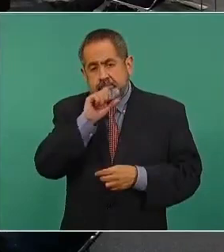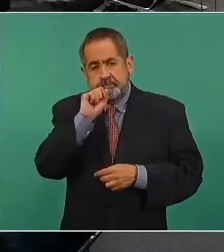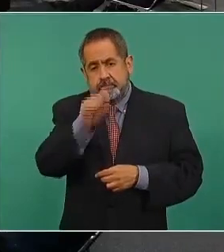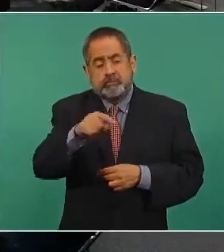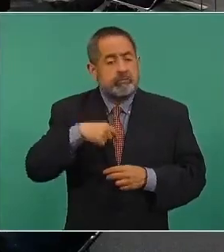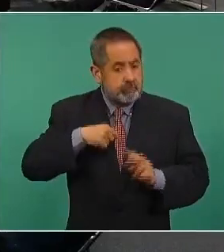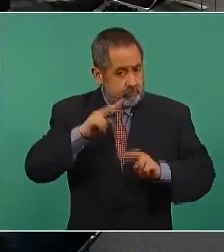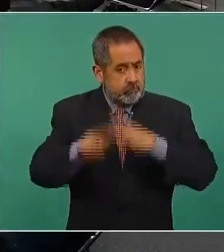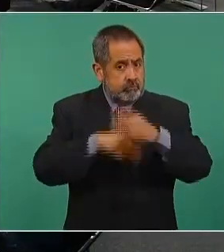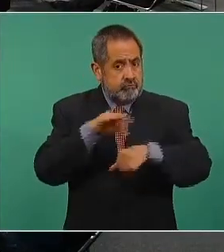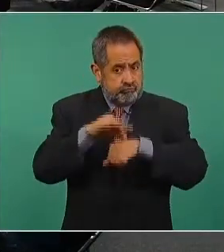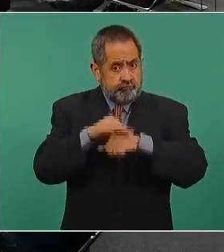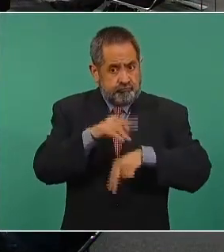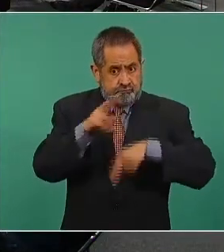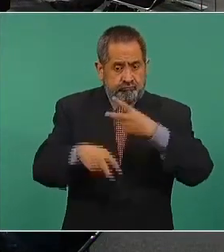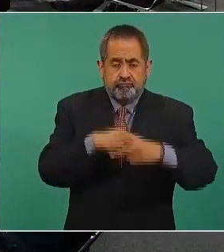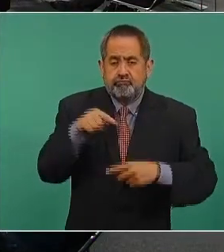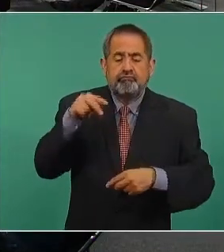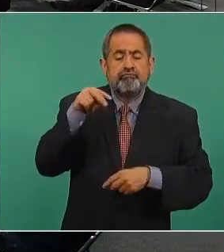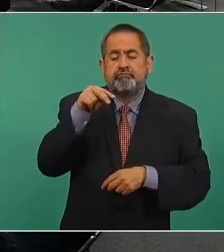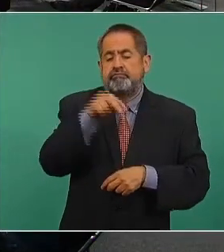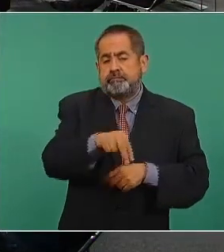ahí en las